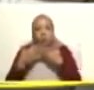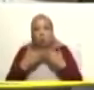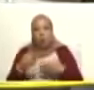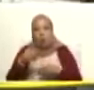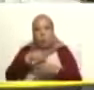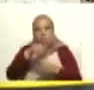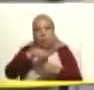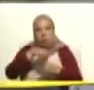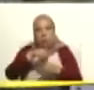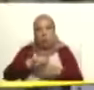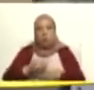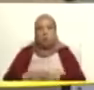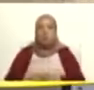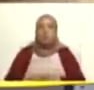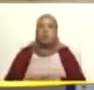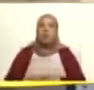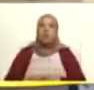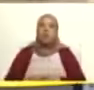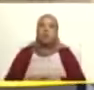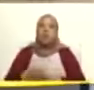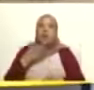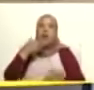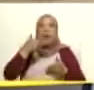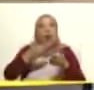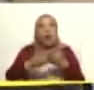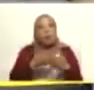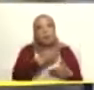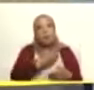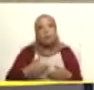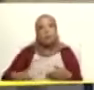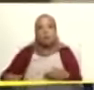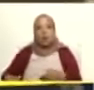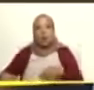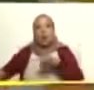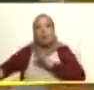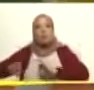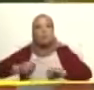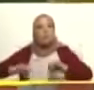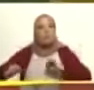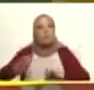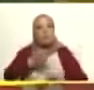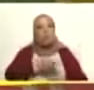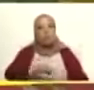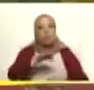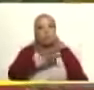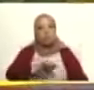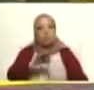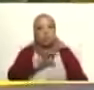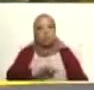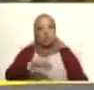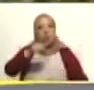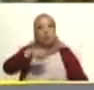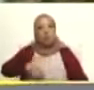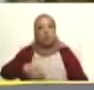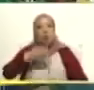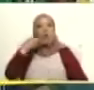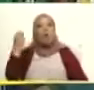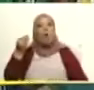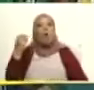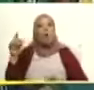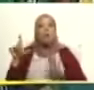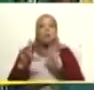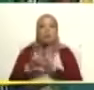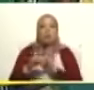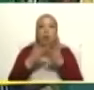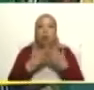votando? Bueno, gracias. Saludos al presidente y a todos los movimientos sociales, a la maquinaria. Y aquí están los jóvenes liceístas,